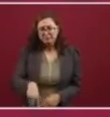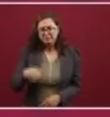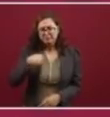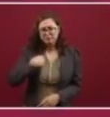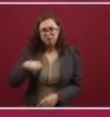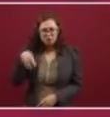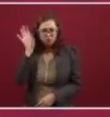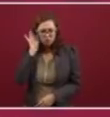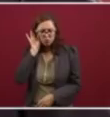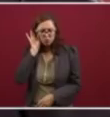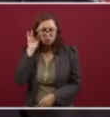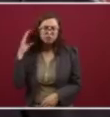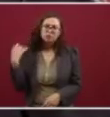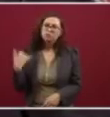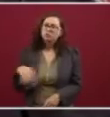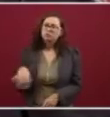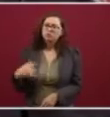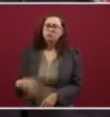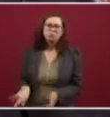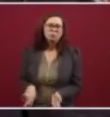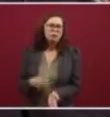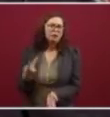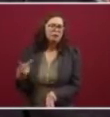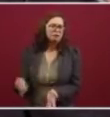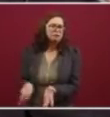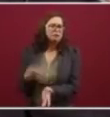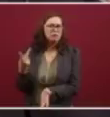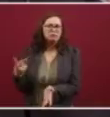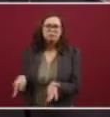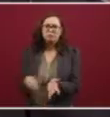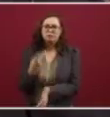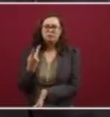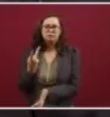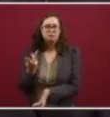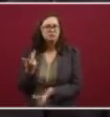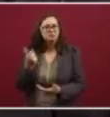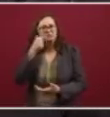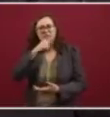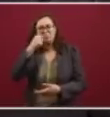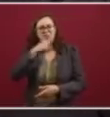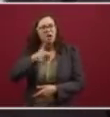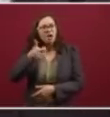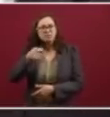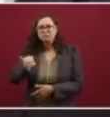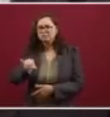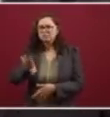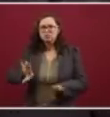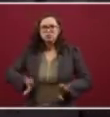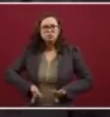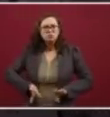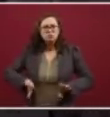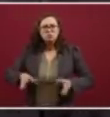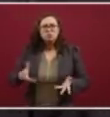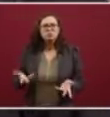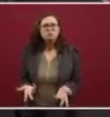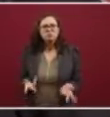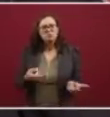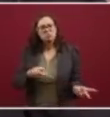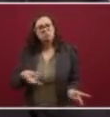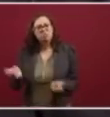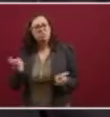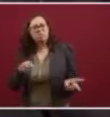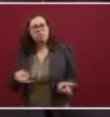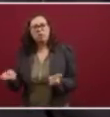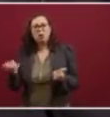y es una constante el que se plagien diseños de las